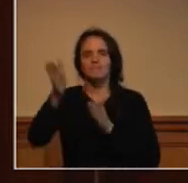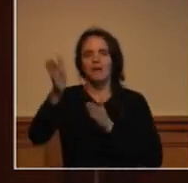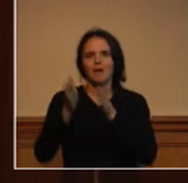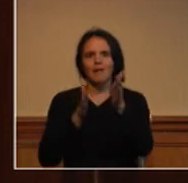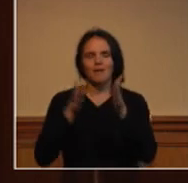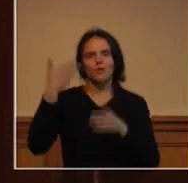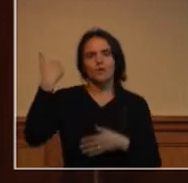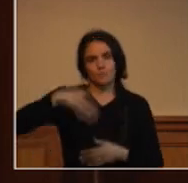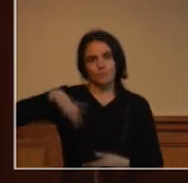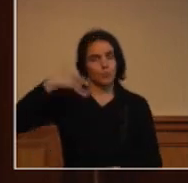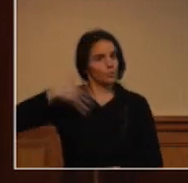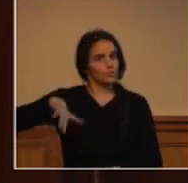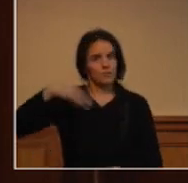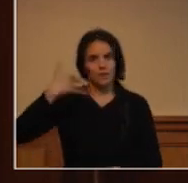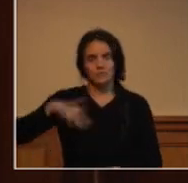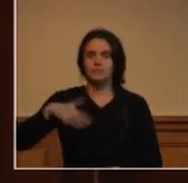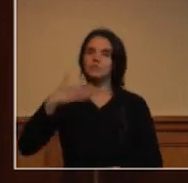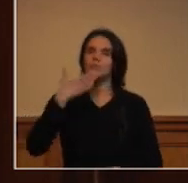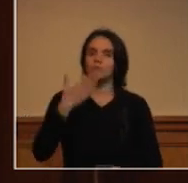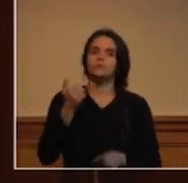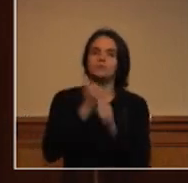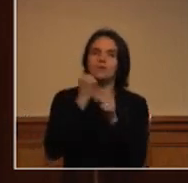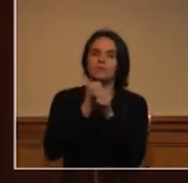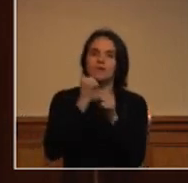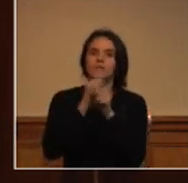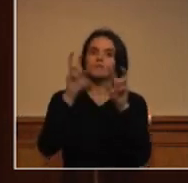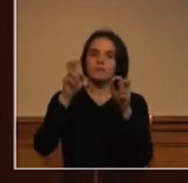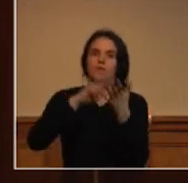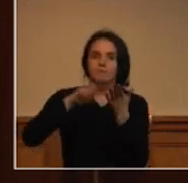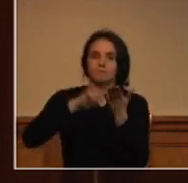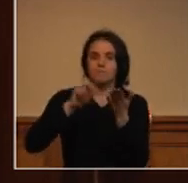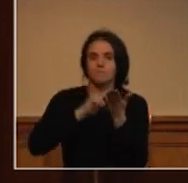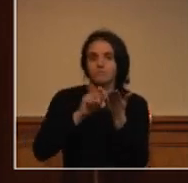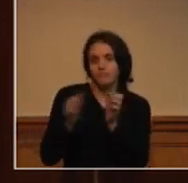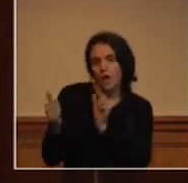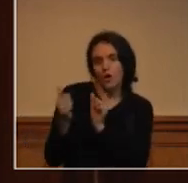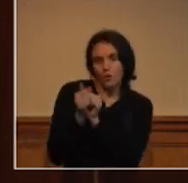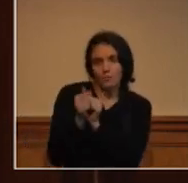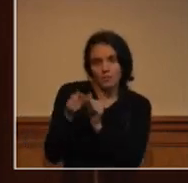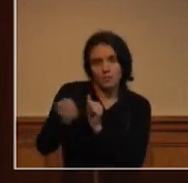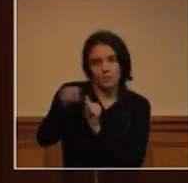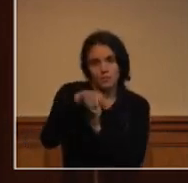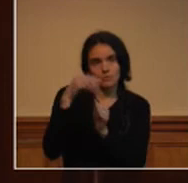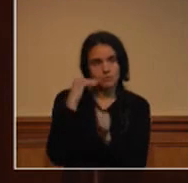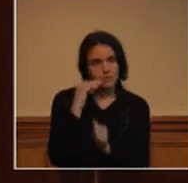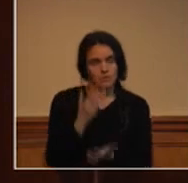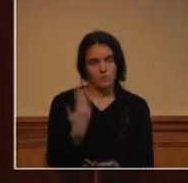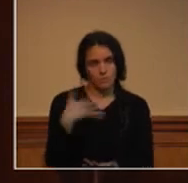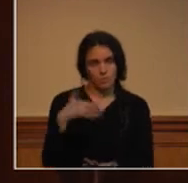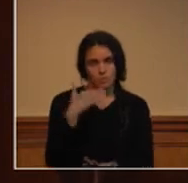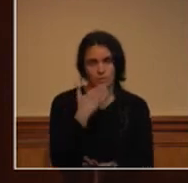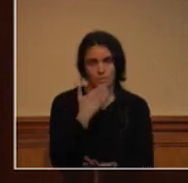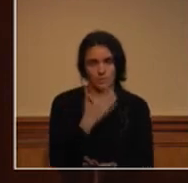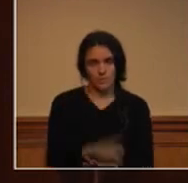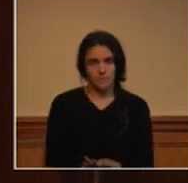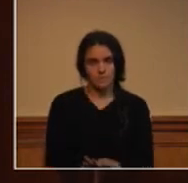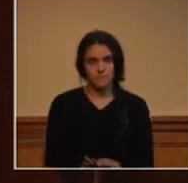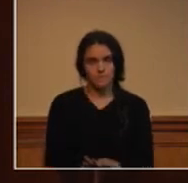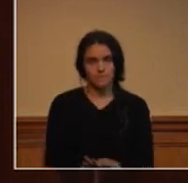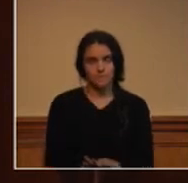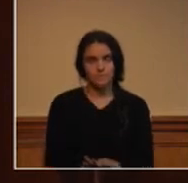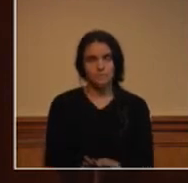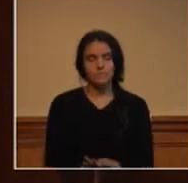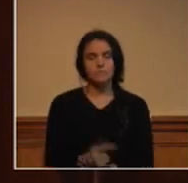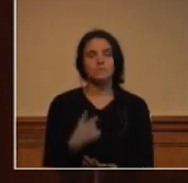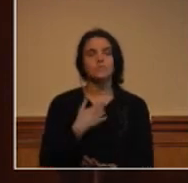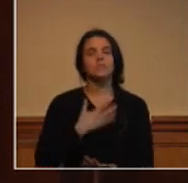absolutamente fundamentales a trabajar durante el proceso de acompañamiento a los niños. Me quisiera ir